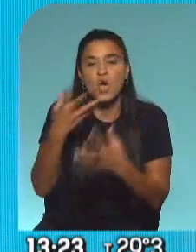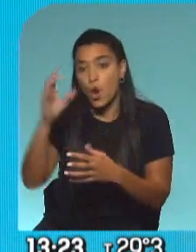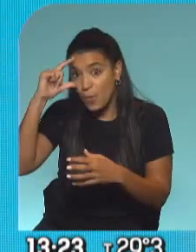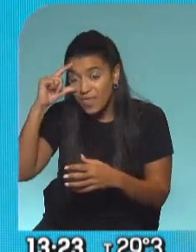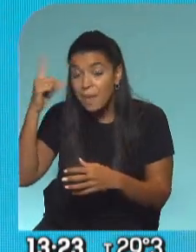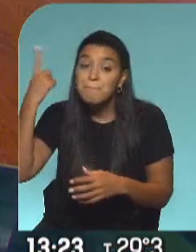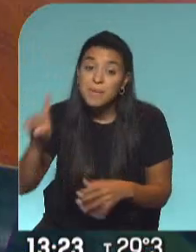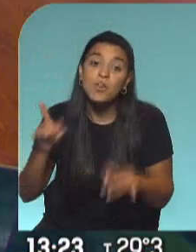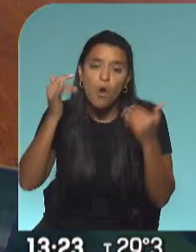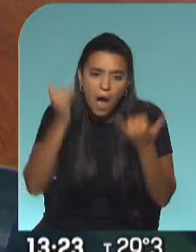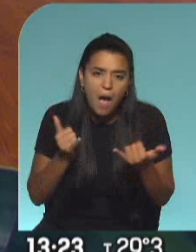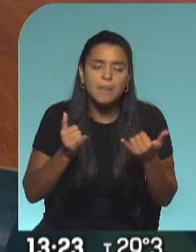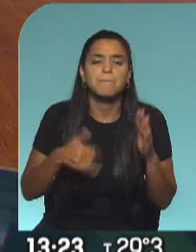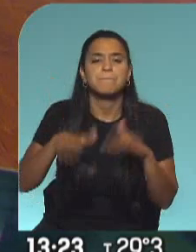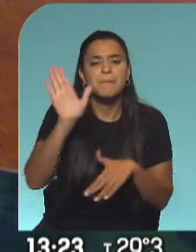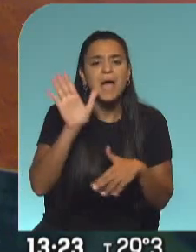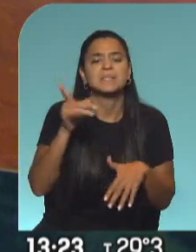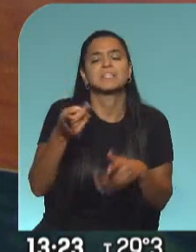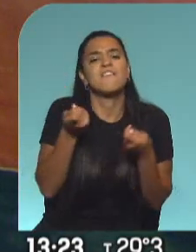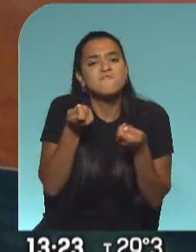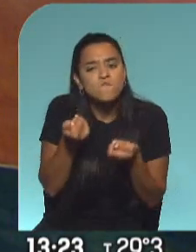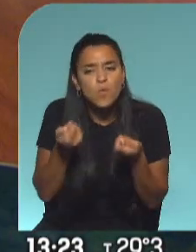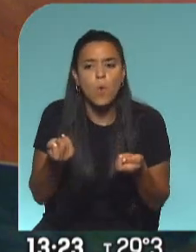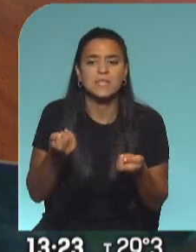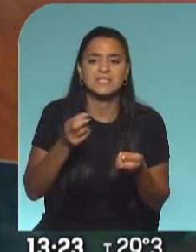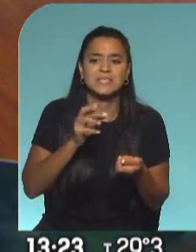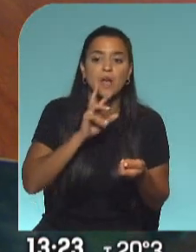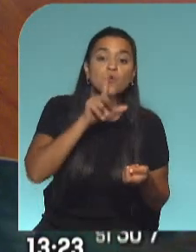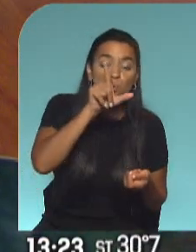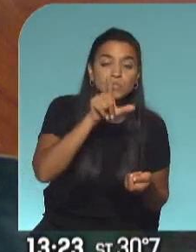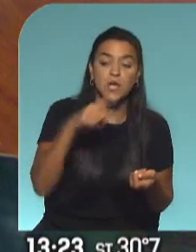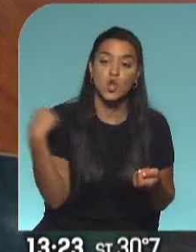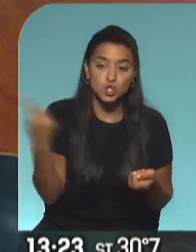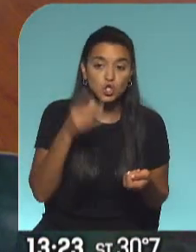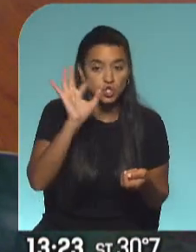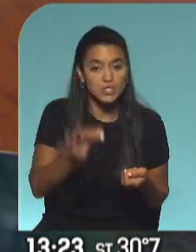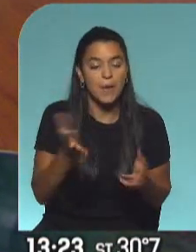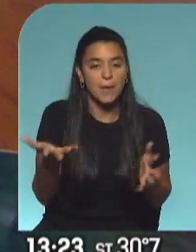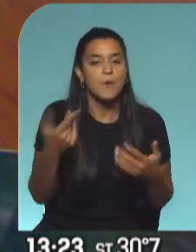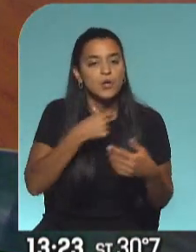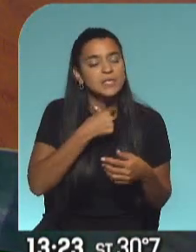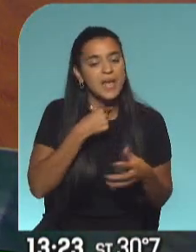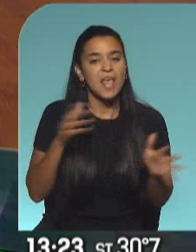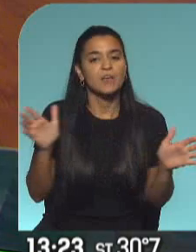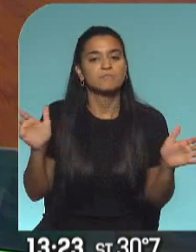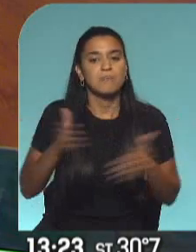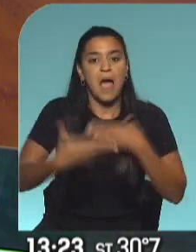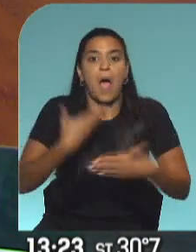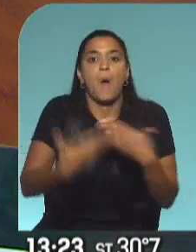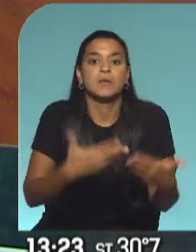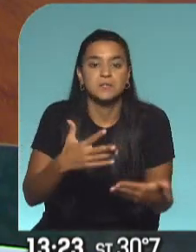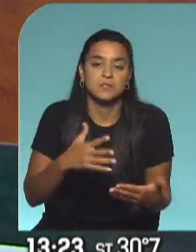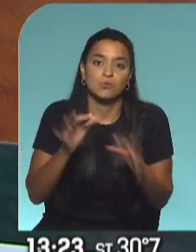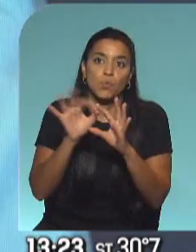aparece todo lo que es, sobre todo el sector de área de influencia rusa, que sabemos que está tratando de contener el avance de la Unión